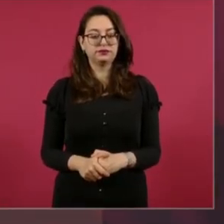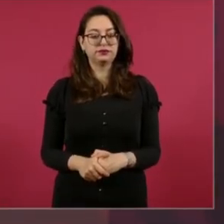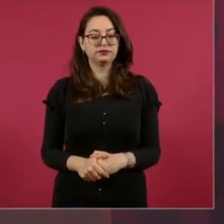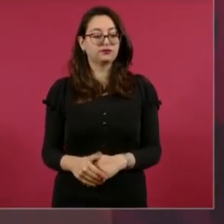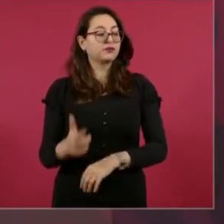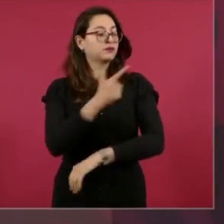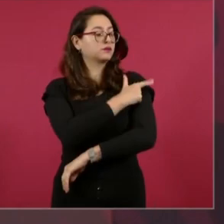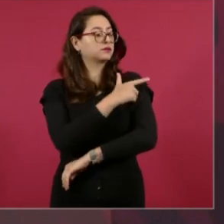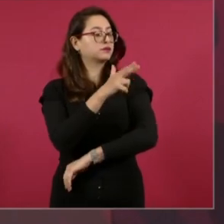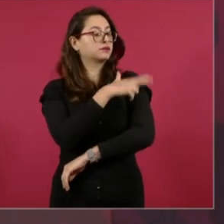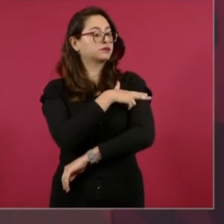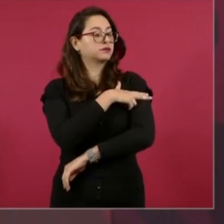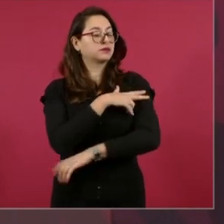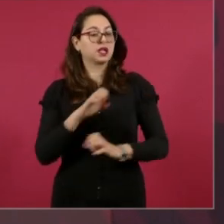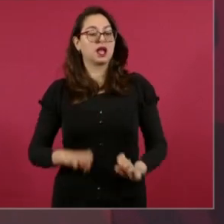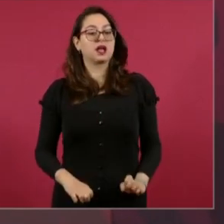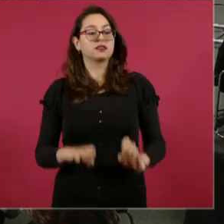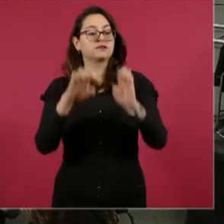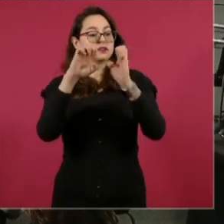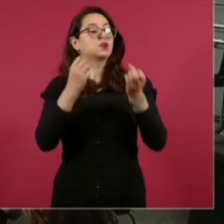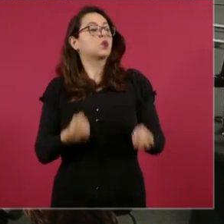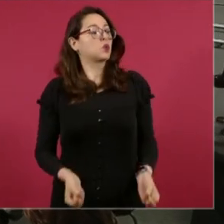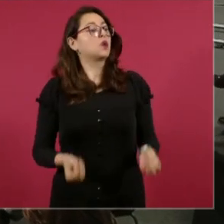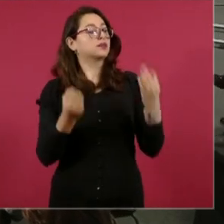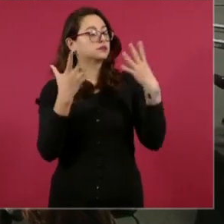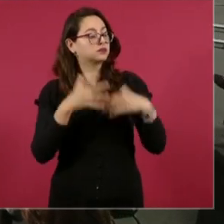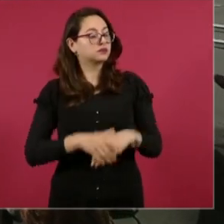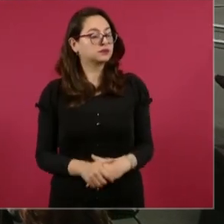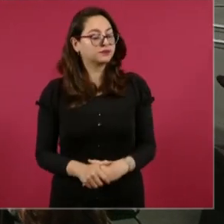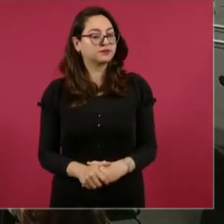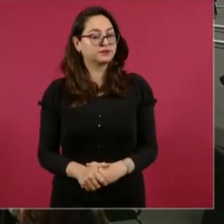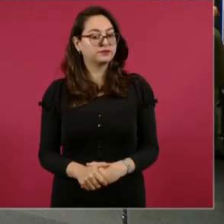instalaciones de la Guardia Nacional? Son